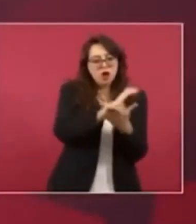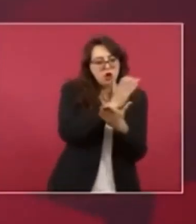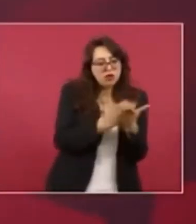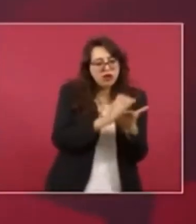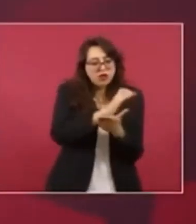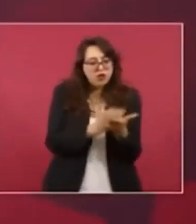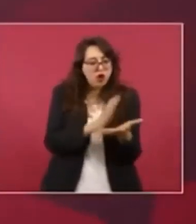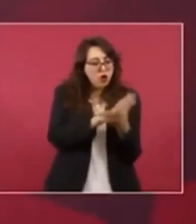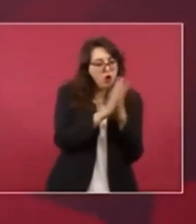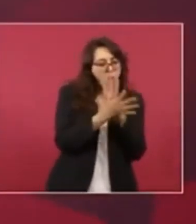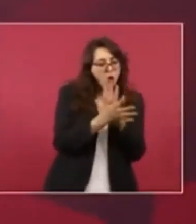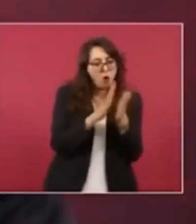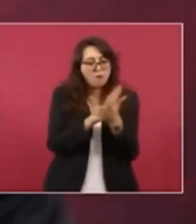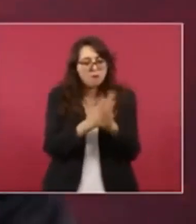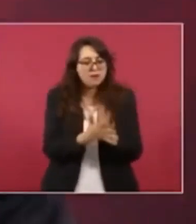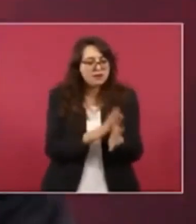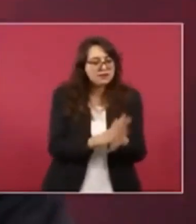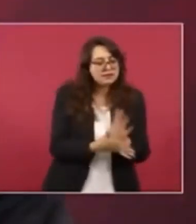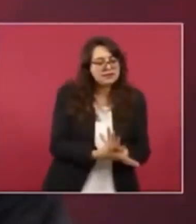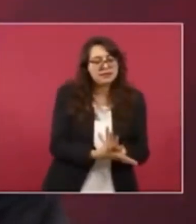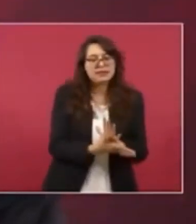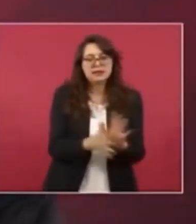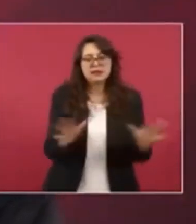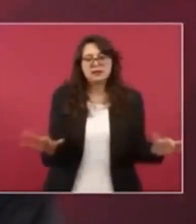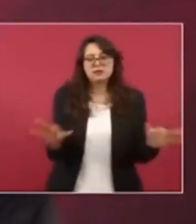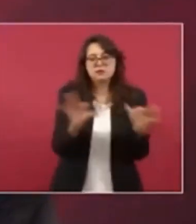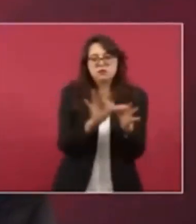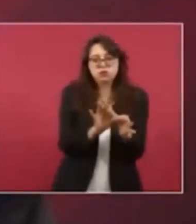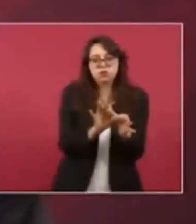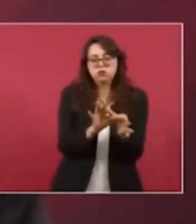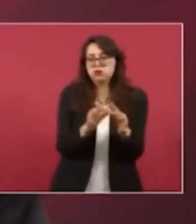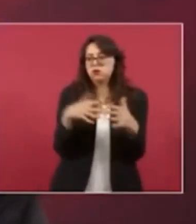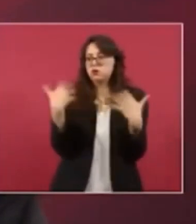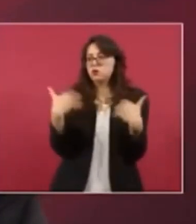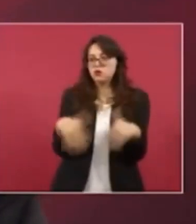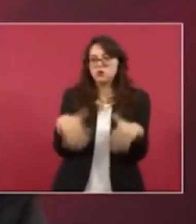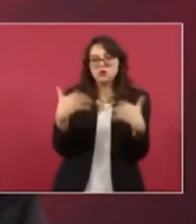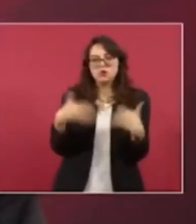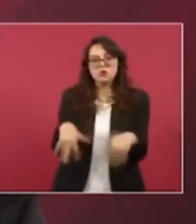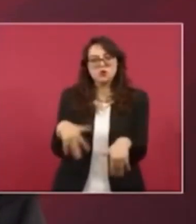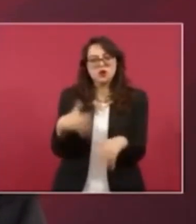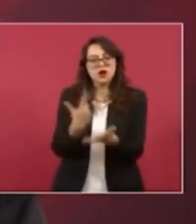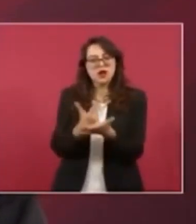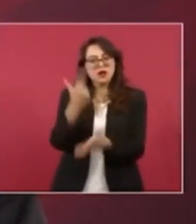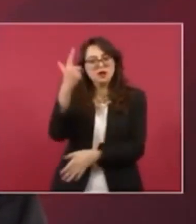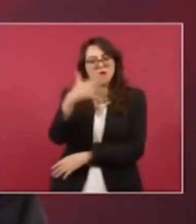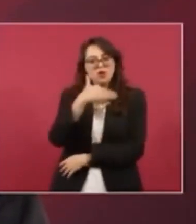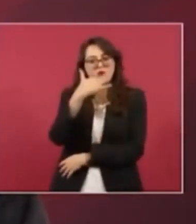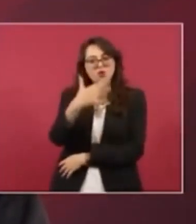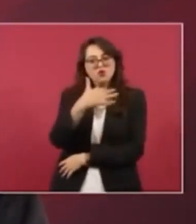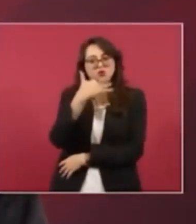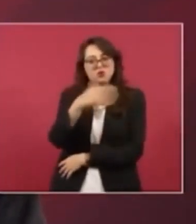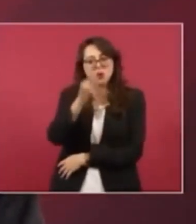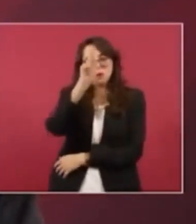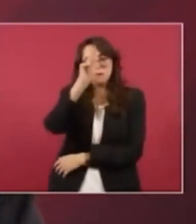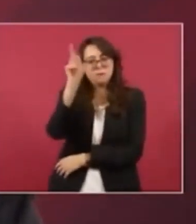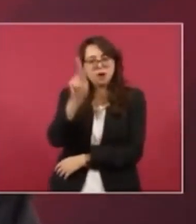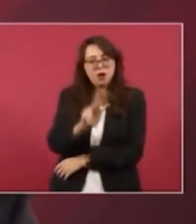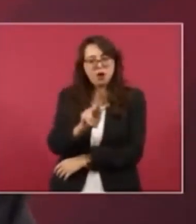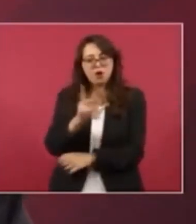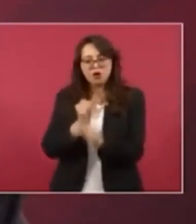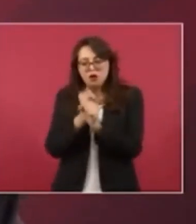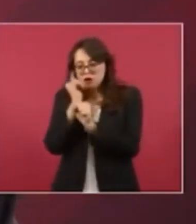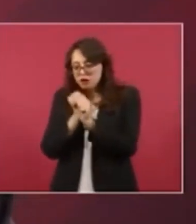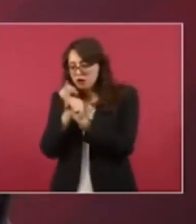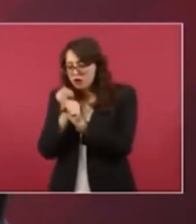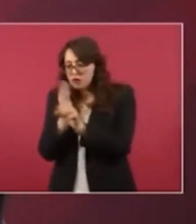fueron hechos con las mismas empresas durante dos sexenios consecutivos. El sexenio